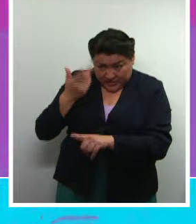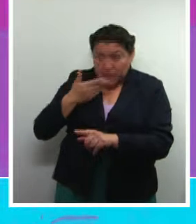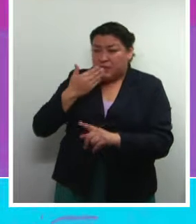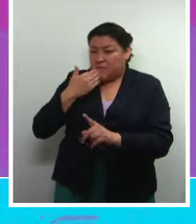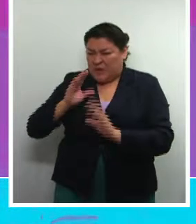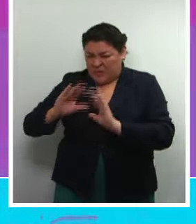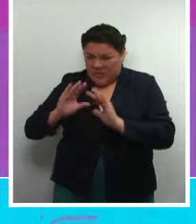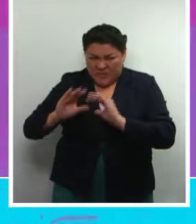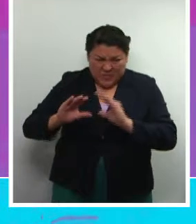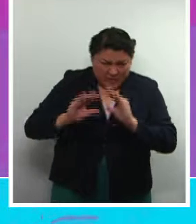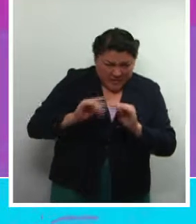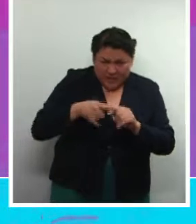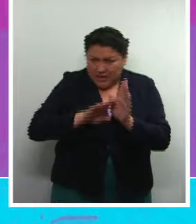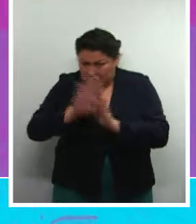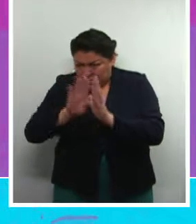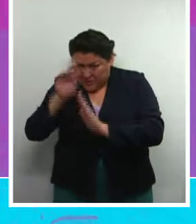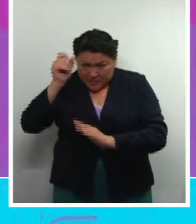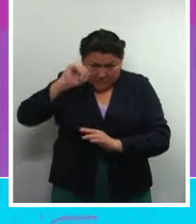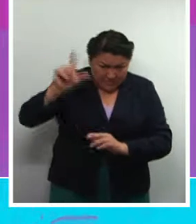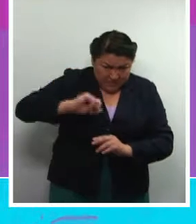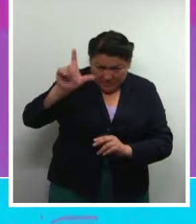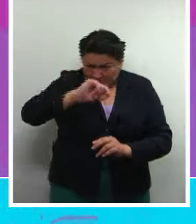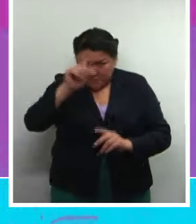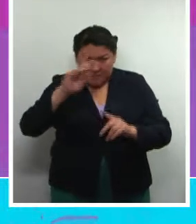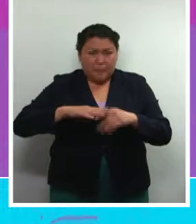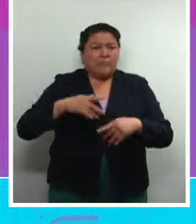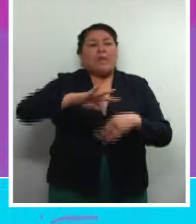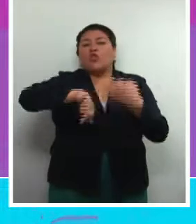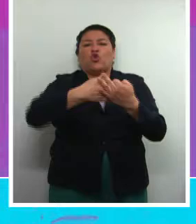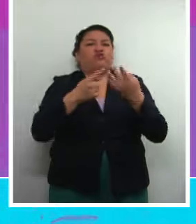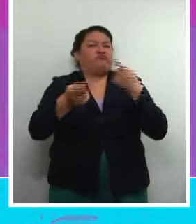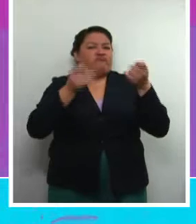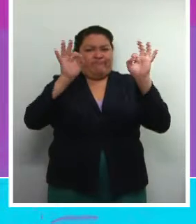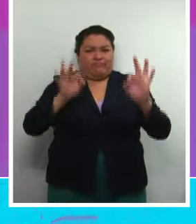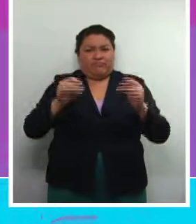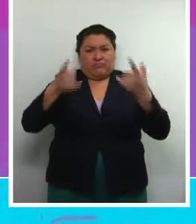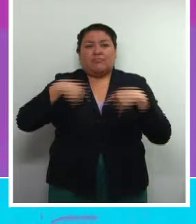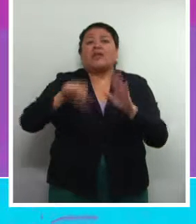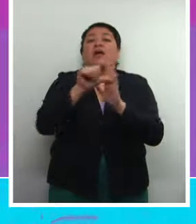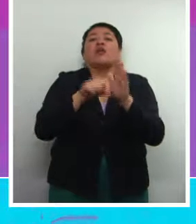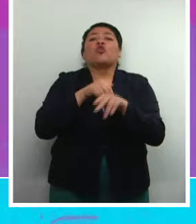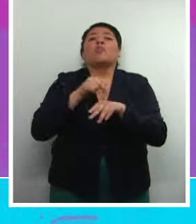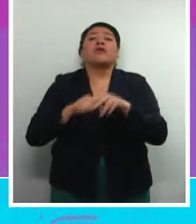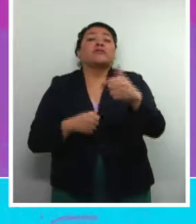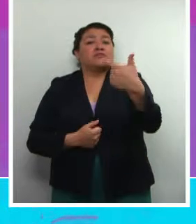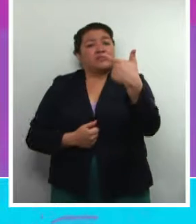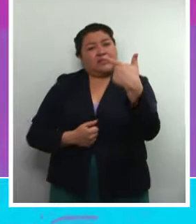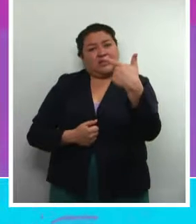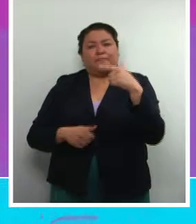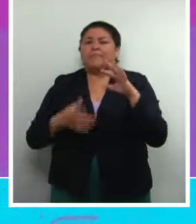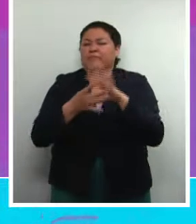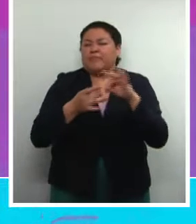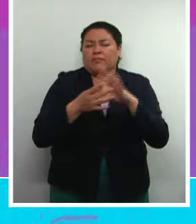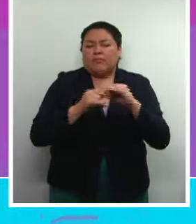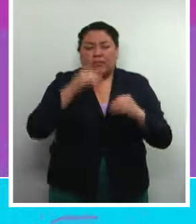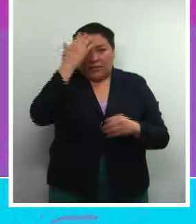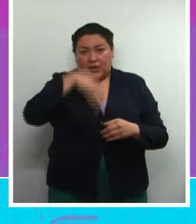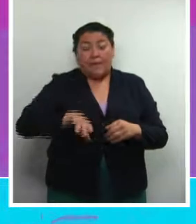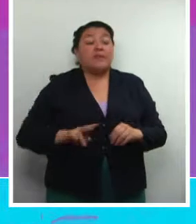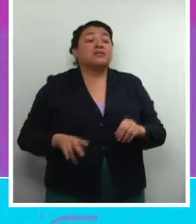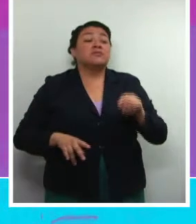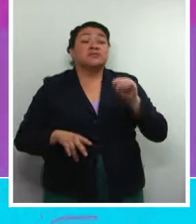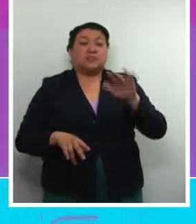de oportunidades. El artículo 7 hace referencia a las relaciones con el gobierno